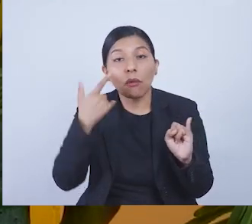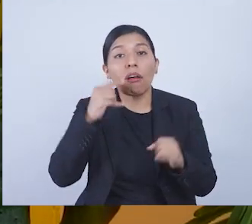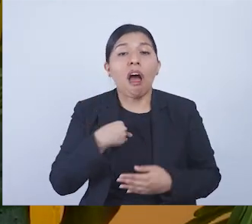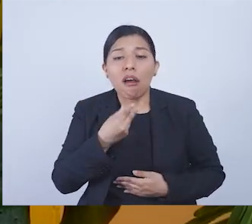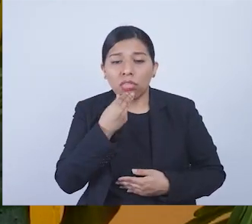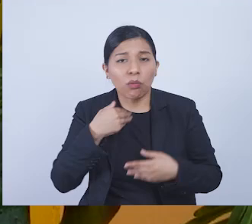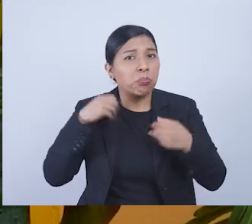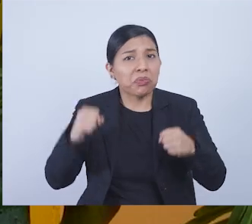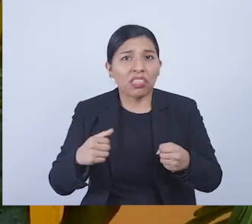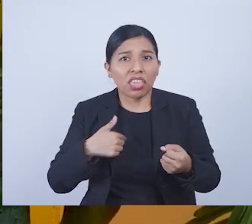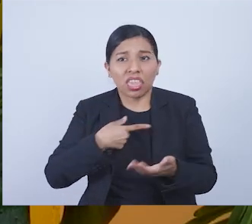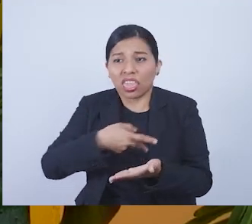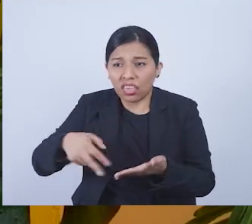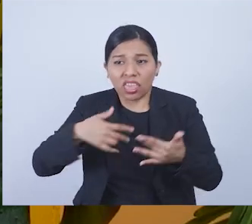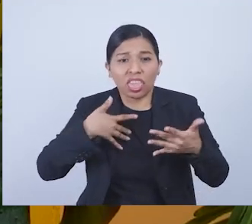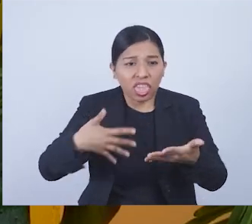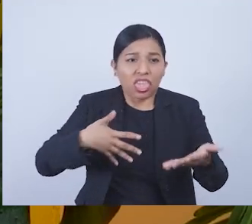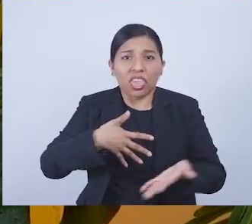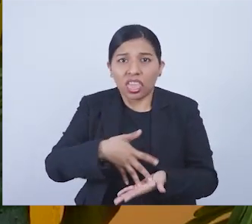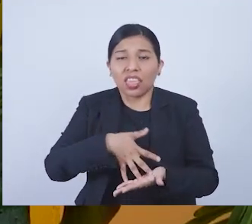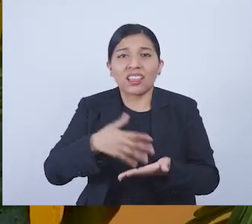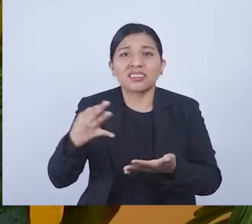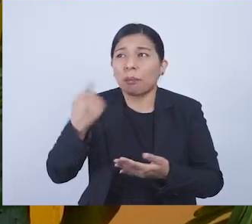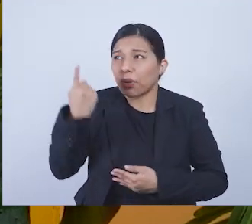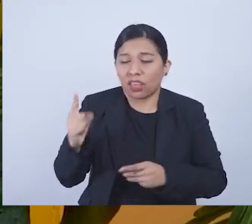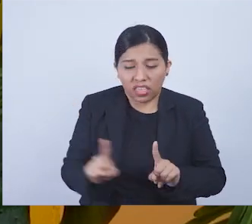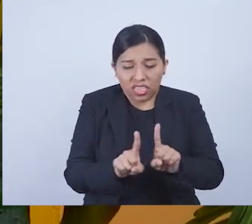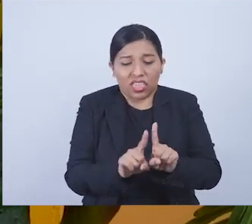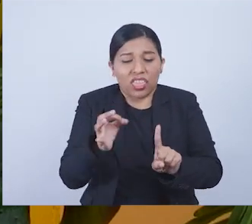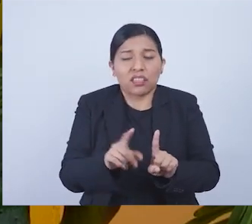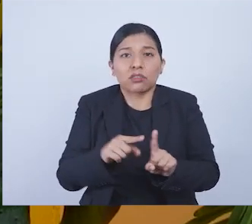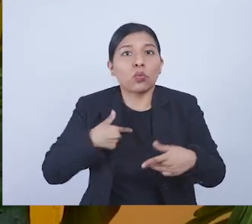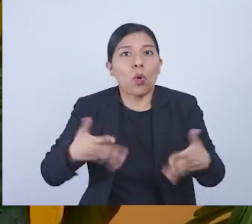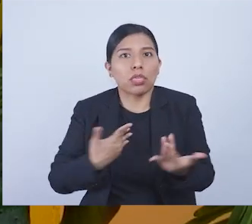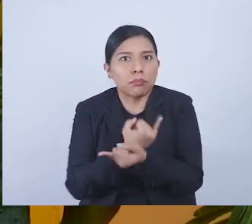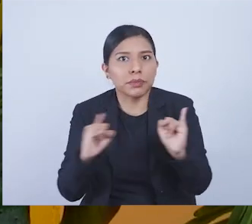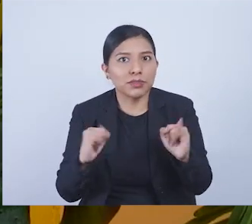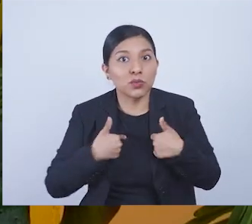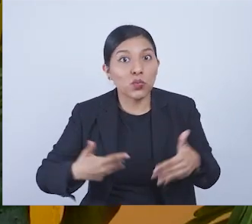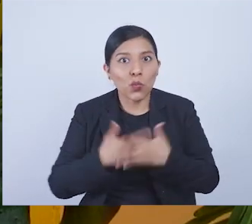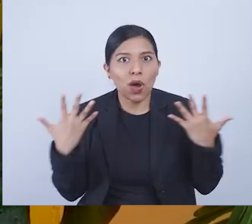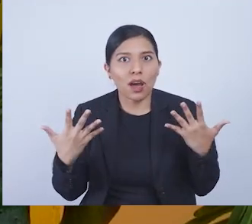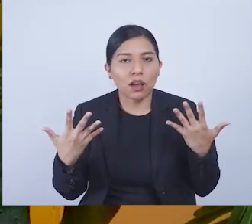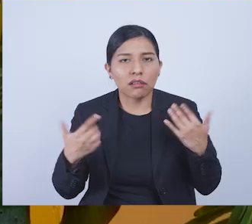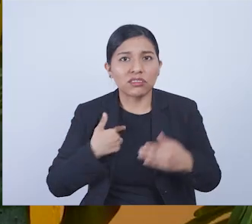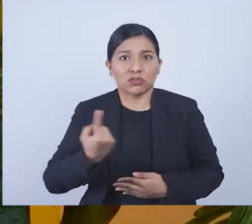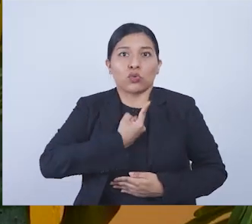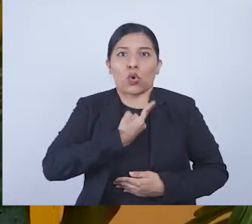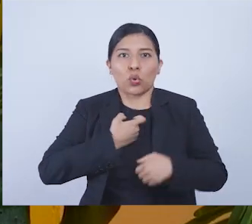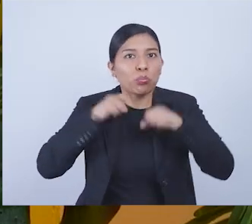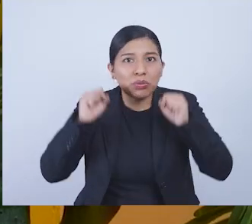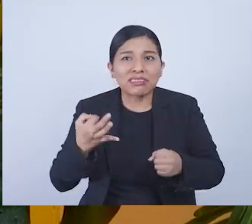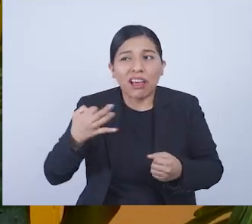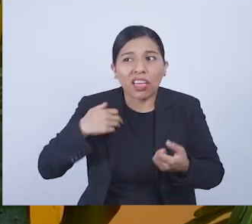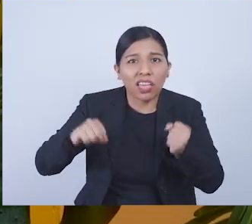tener 101 años, como platicábamos antes, y ser independiente, poder hacer yo solo mis